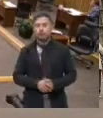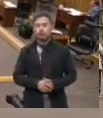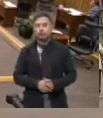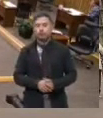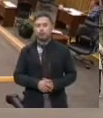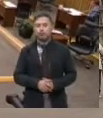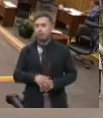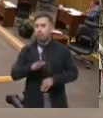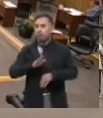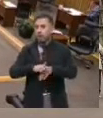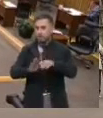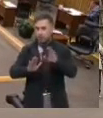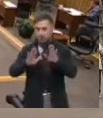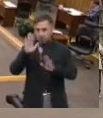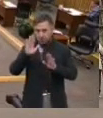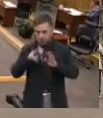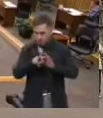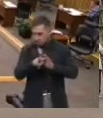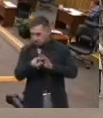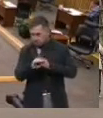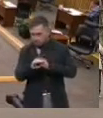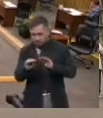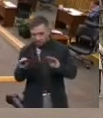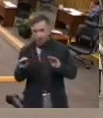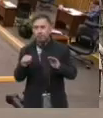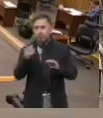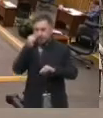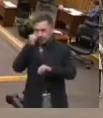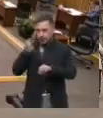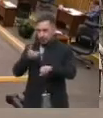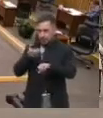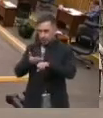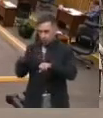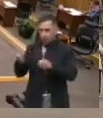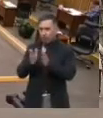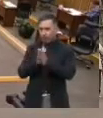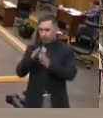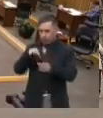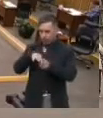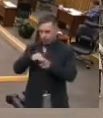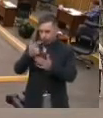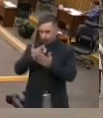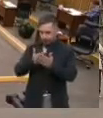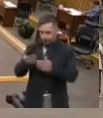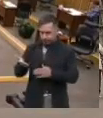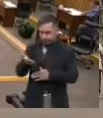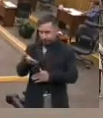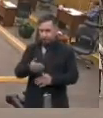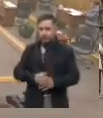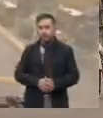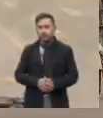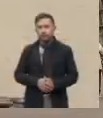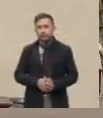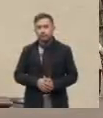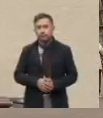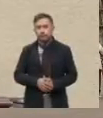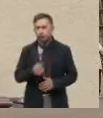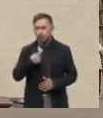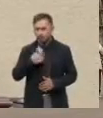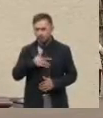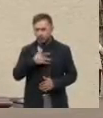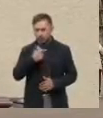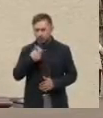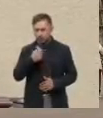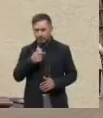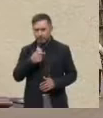No veo más intervenciones, así que le voy a pedir al señor secretario que tome la votación correspondiente. Me parece que no hay, por cierto, no,